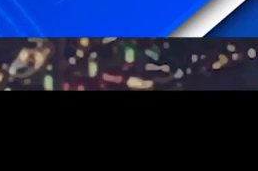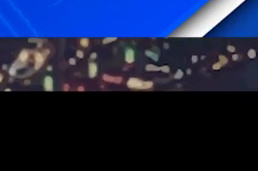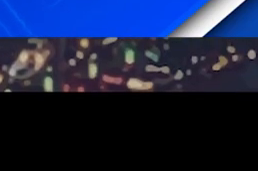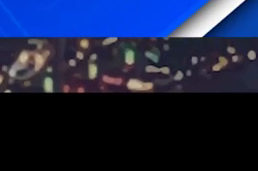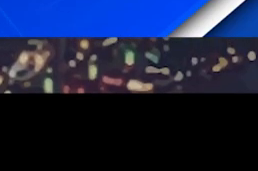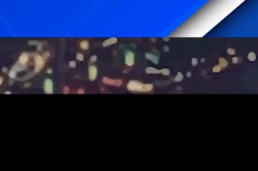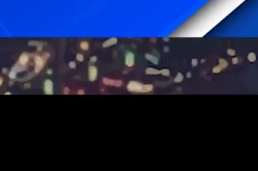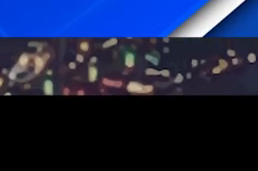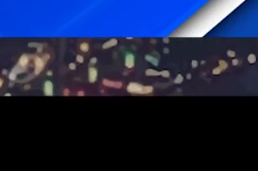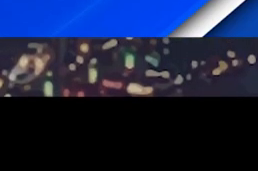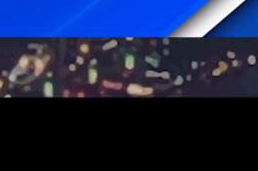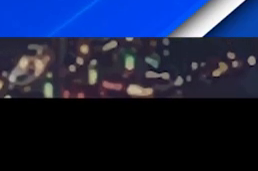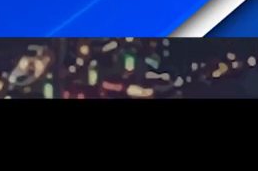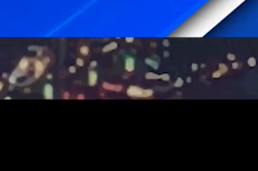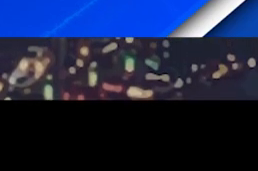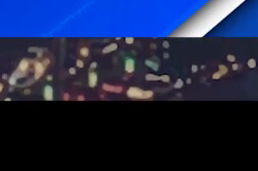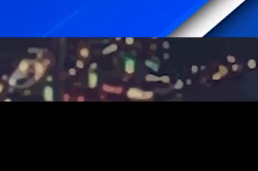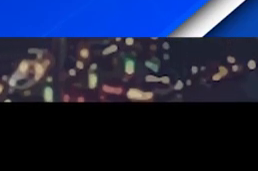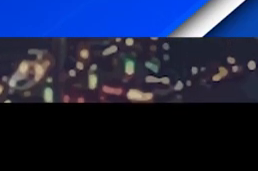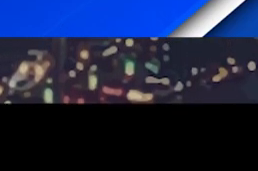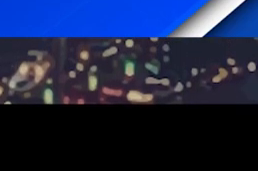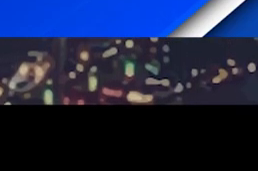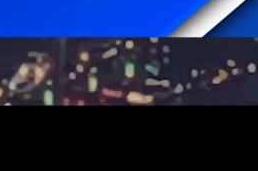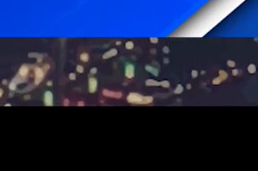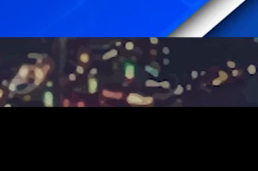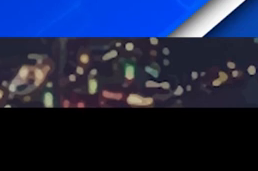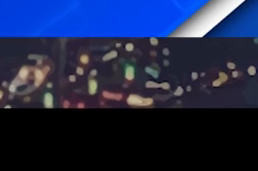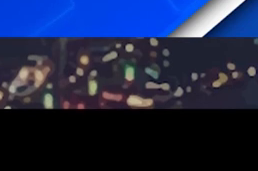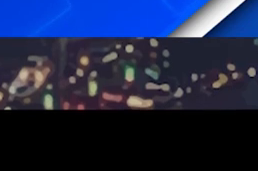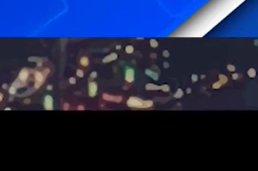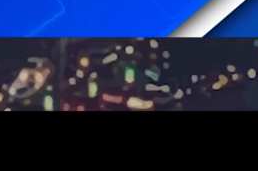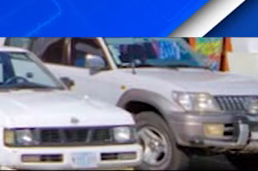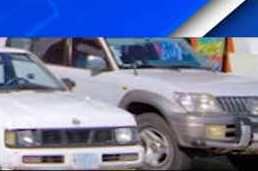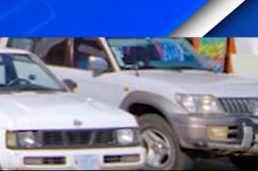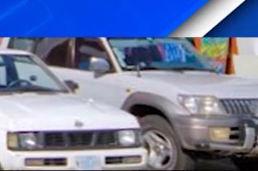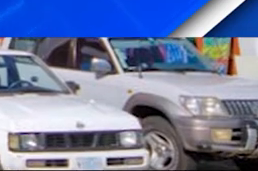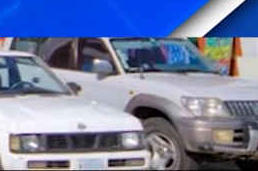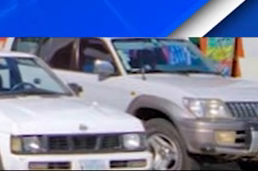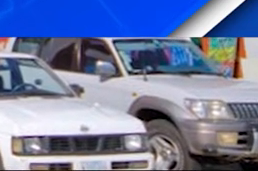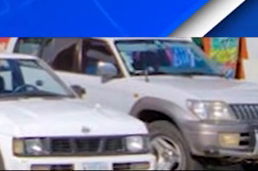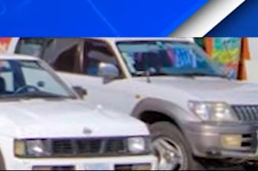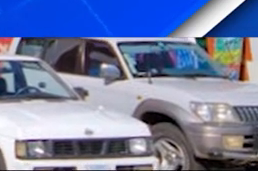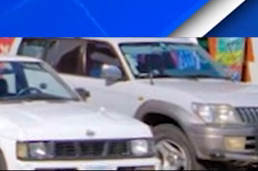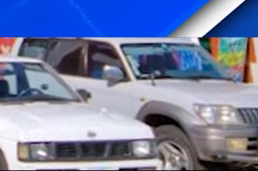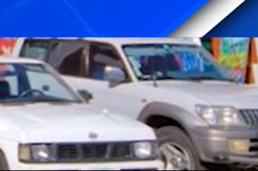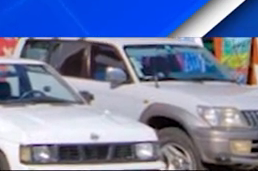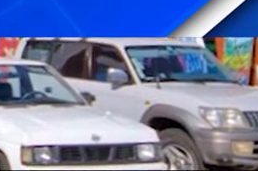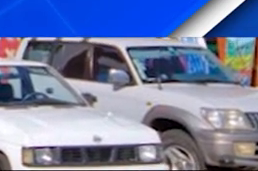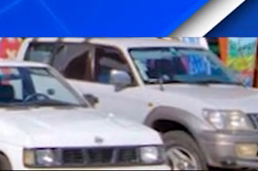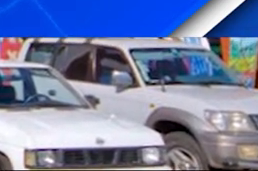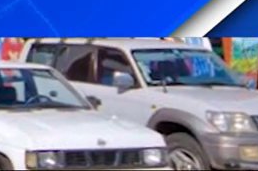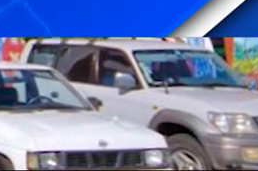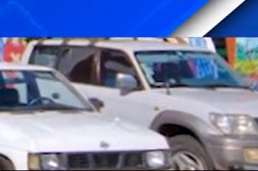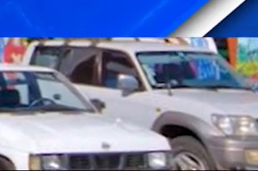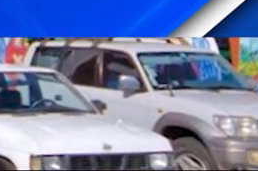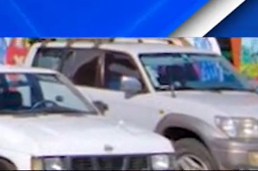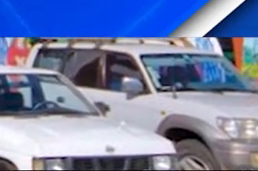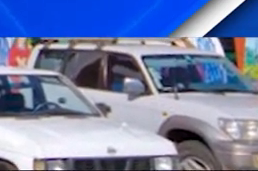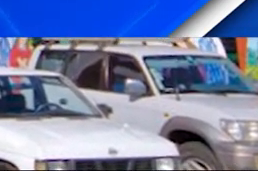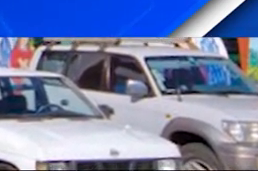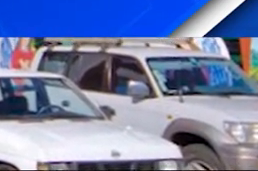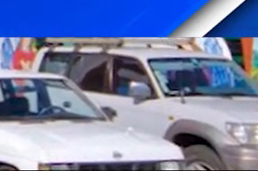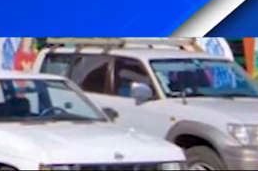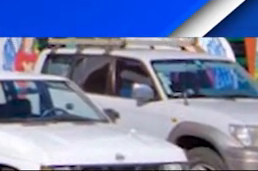sectoriales con relación a la disponibilidad, acceso y asequibilidad de los servicios de